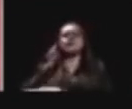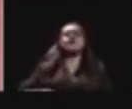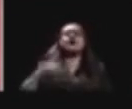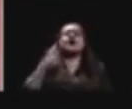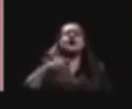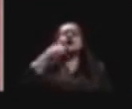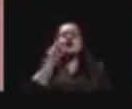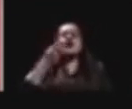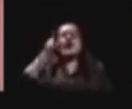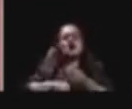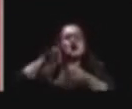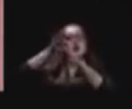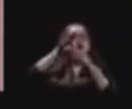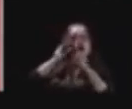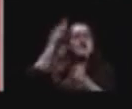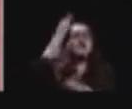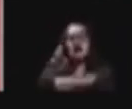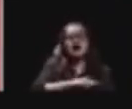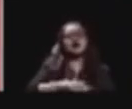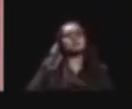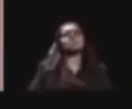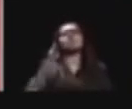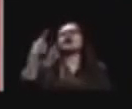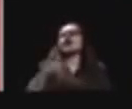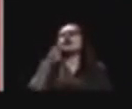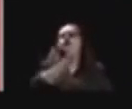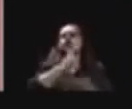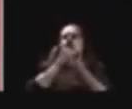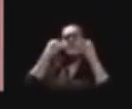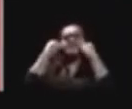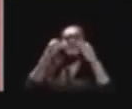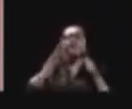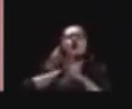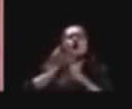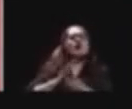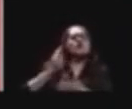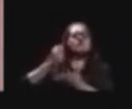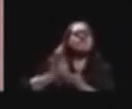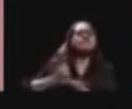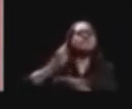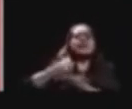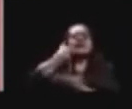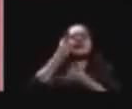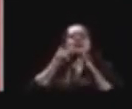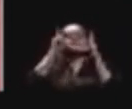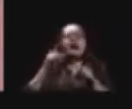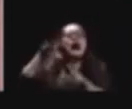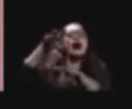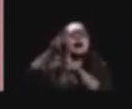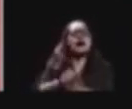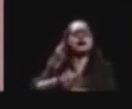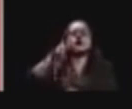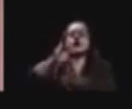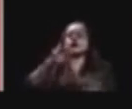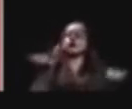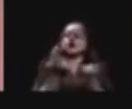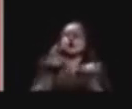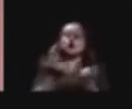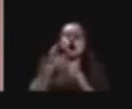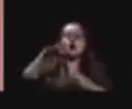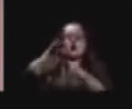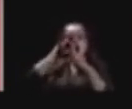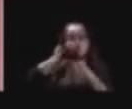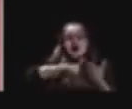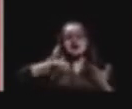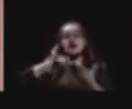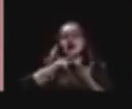de la resistencia pacífica y la lucha nacional por la defensa del sufragio efectivo y la democracia,